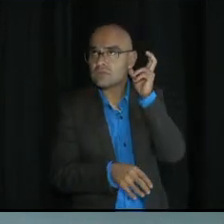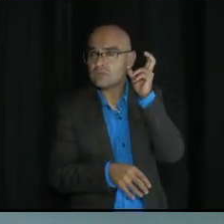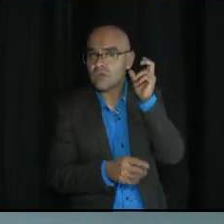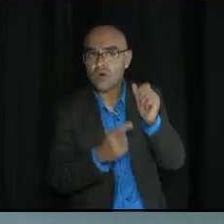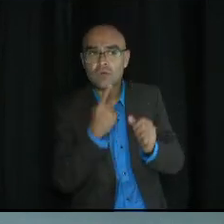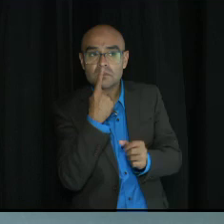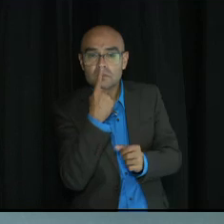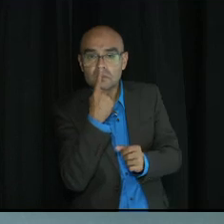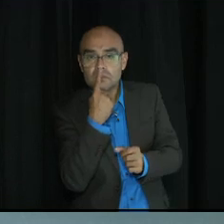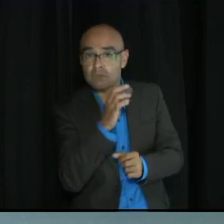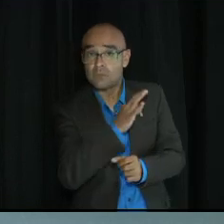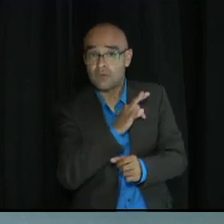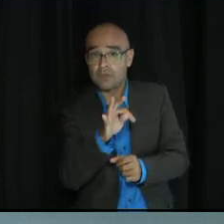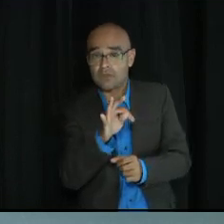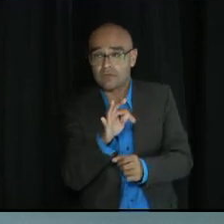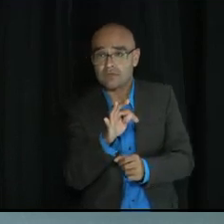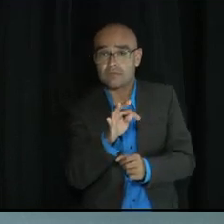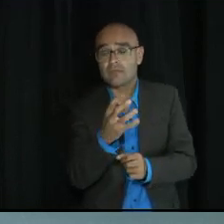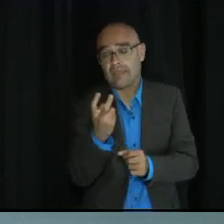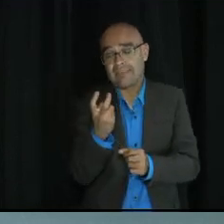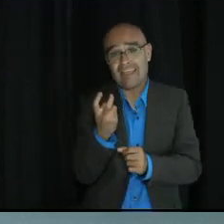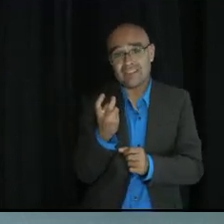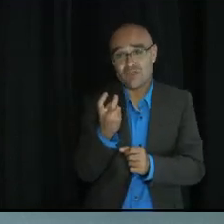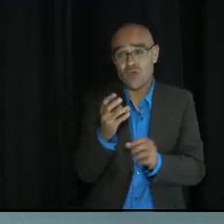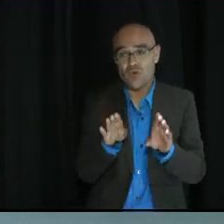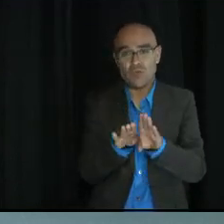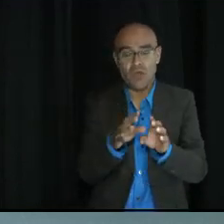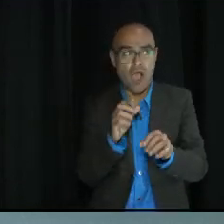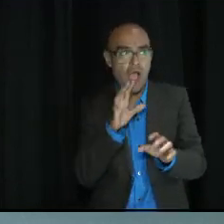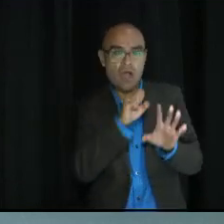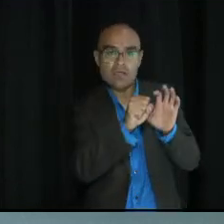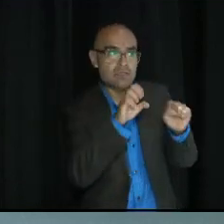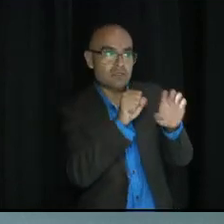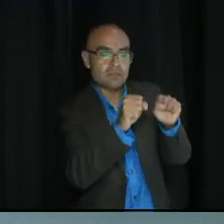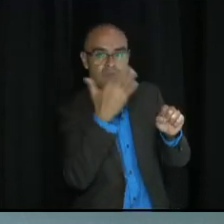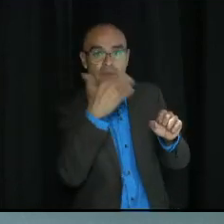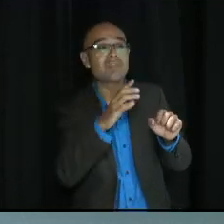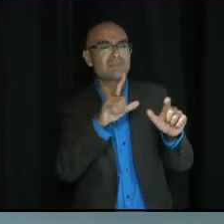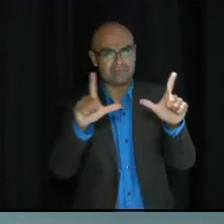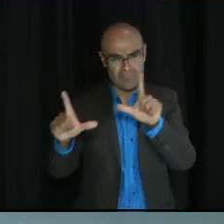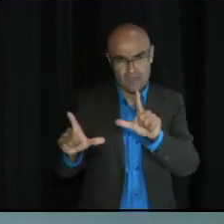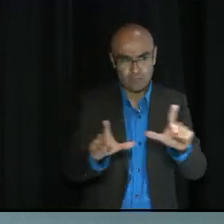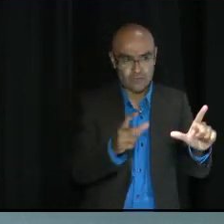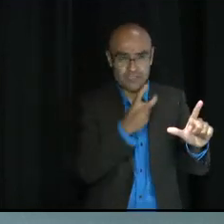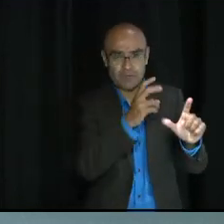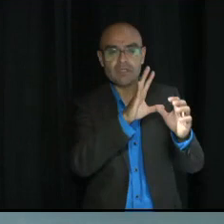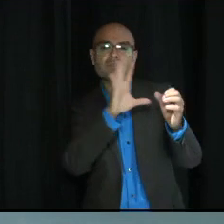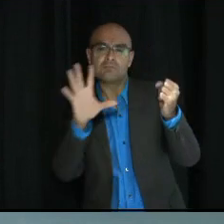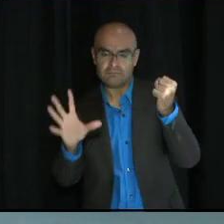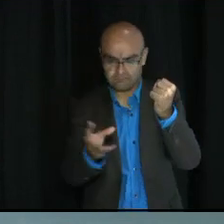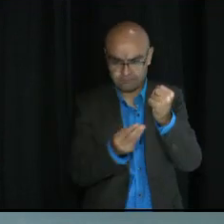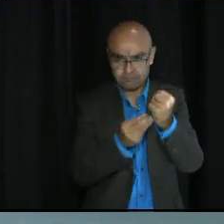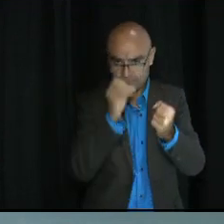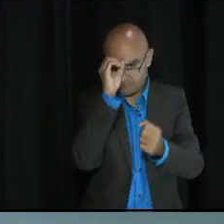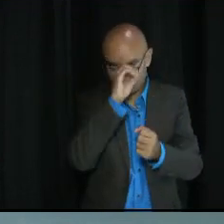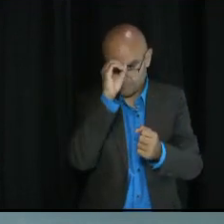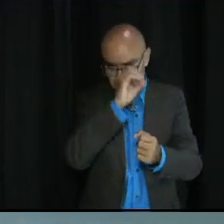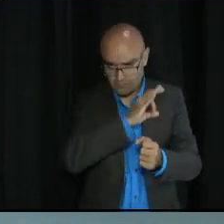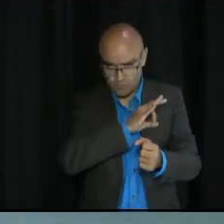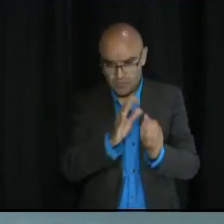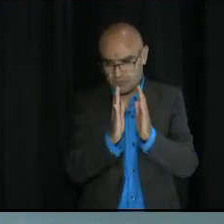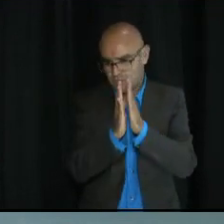aportar algo aquí, médico, pues bienvenido en esta diapositiva para complementarla. Estamos a punto de cerrar este